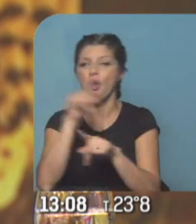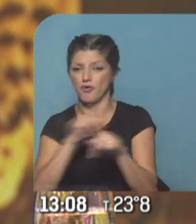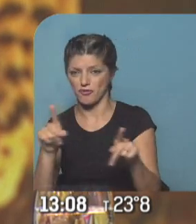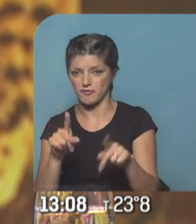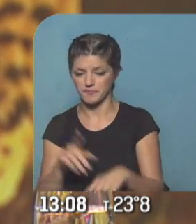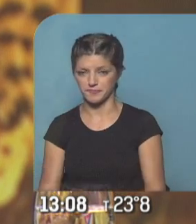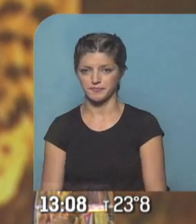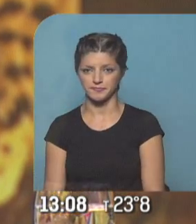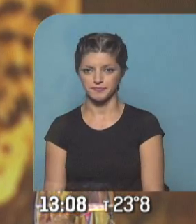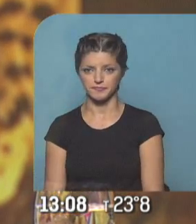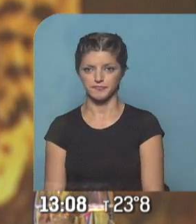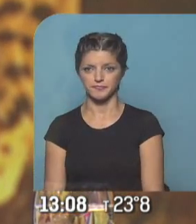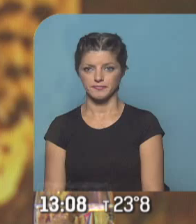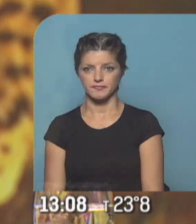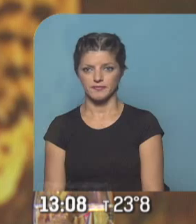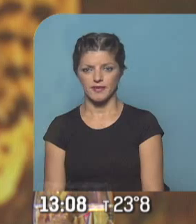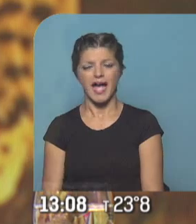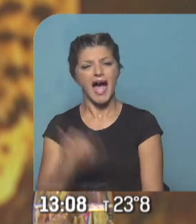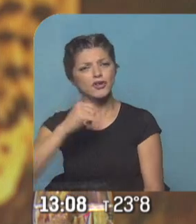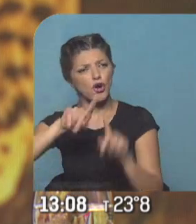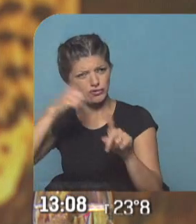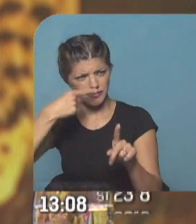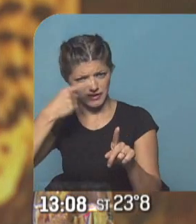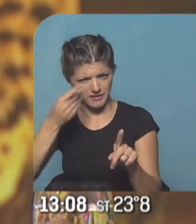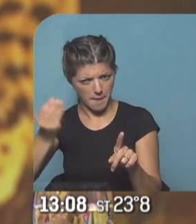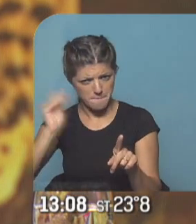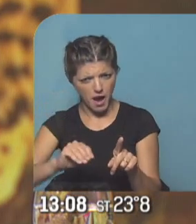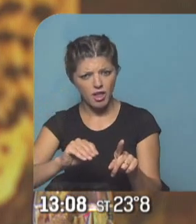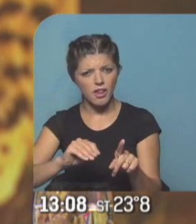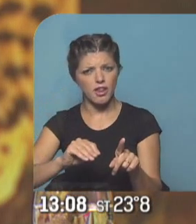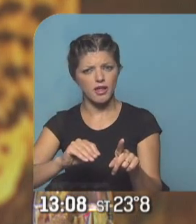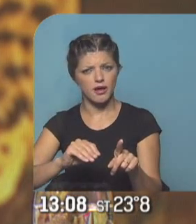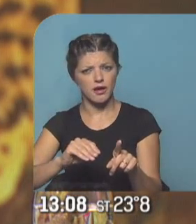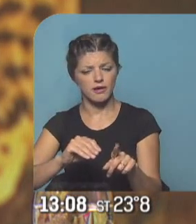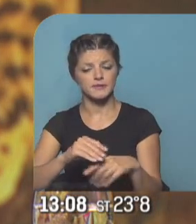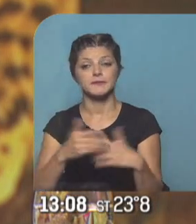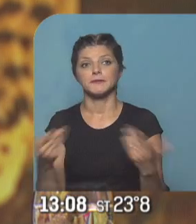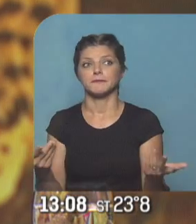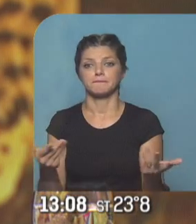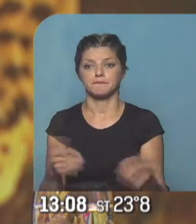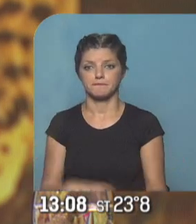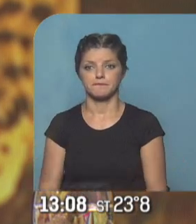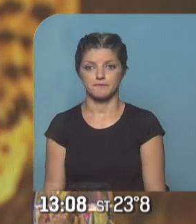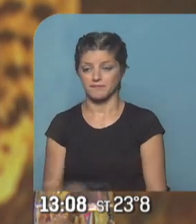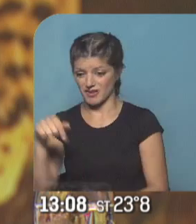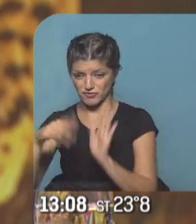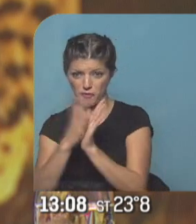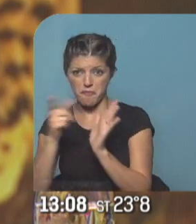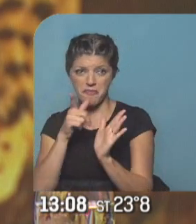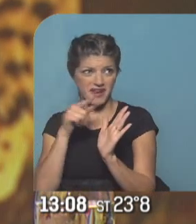está teniendo. ¿Qué otros intereses ves que se están jugando detrás de esto? Porque la verdad que parece